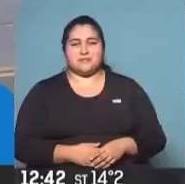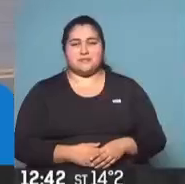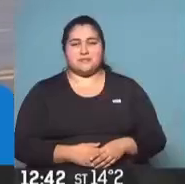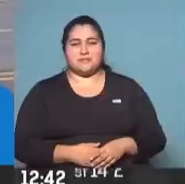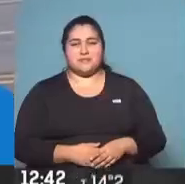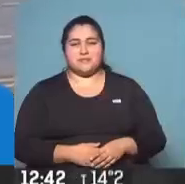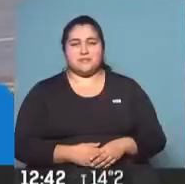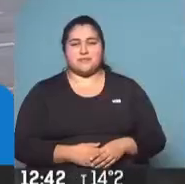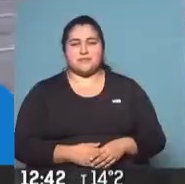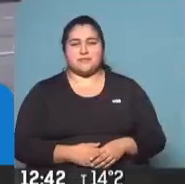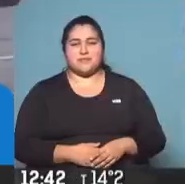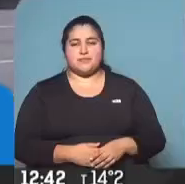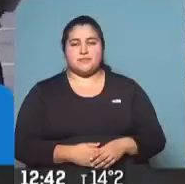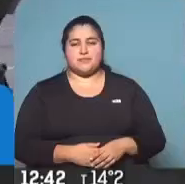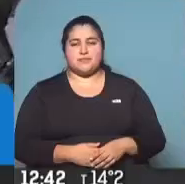ah